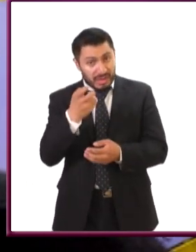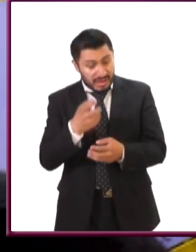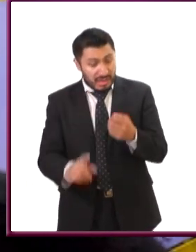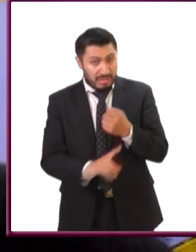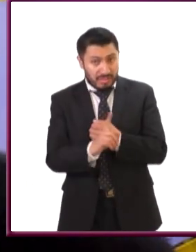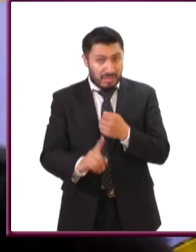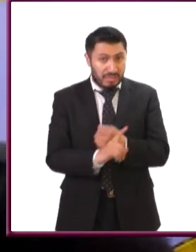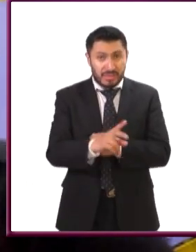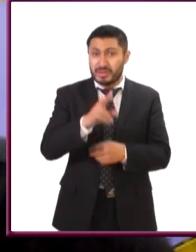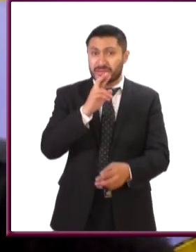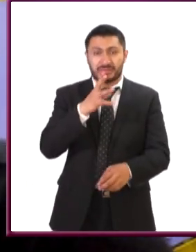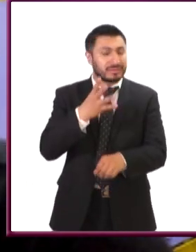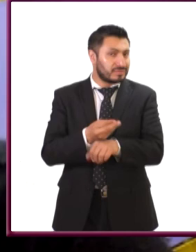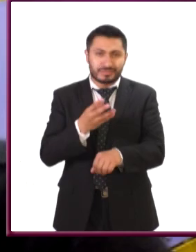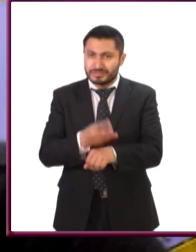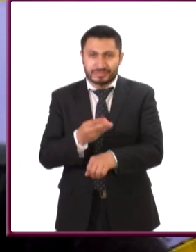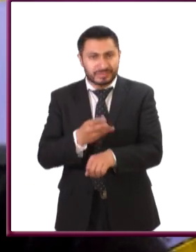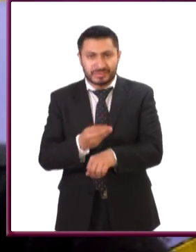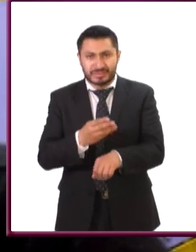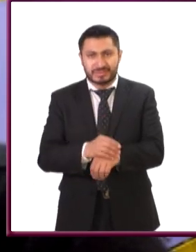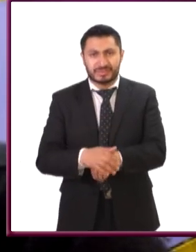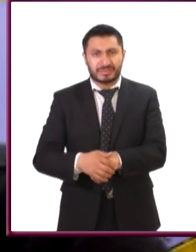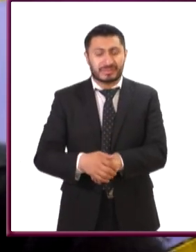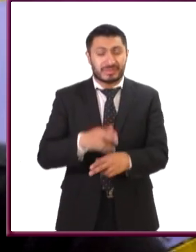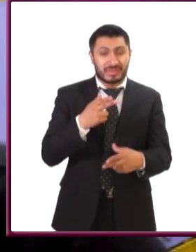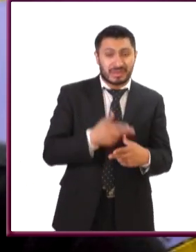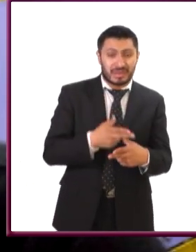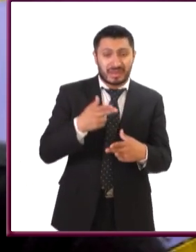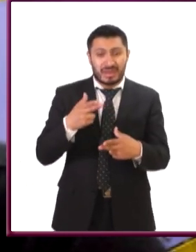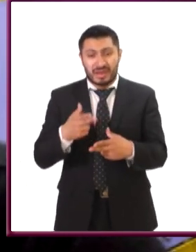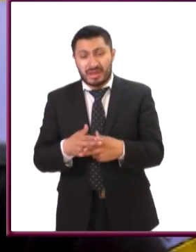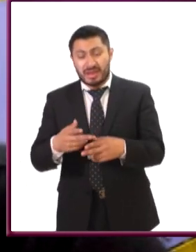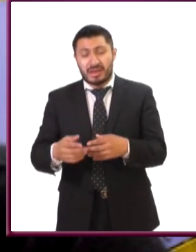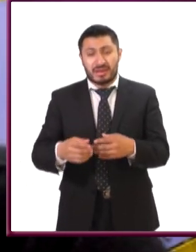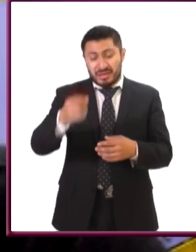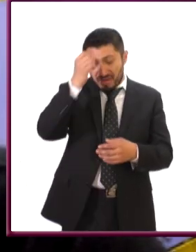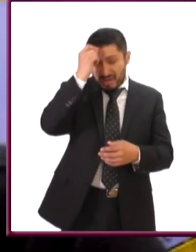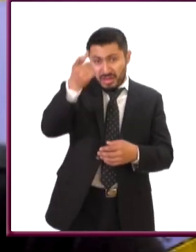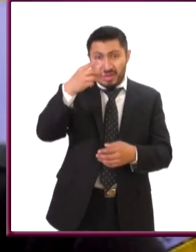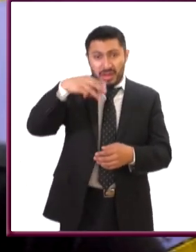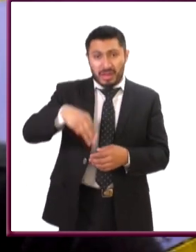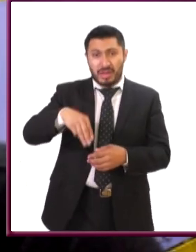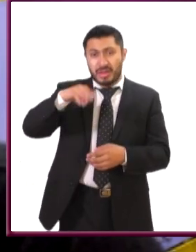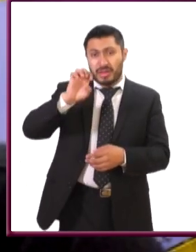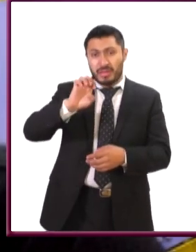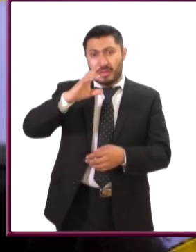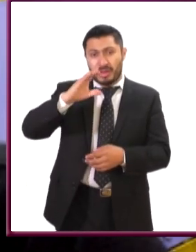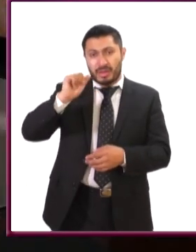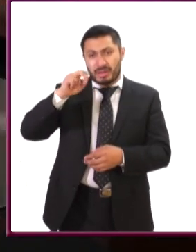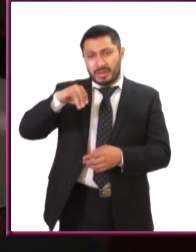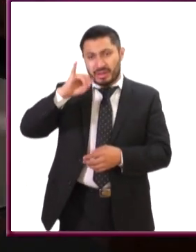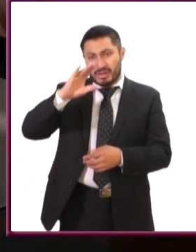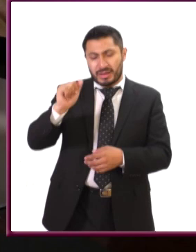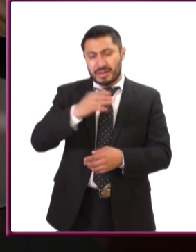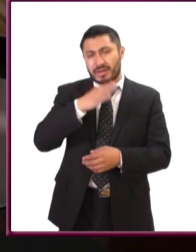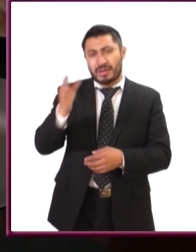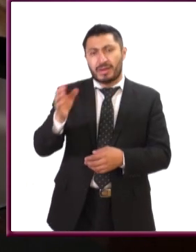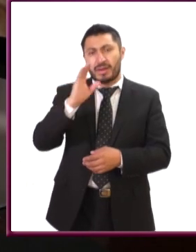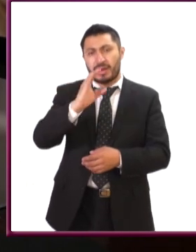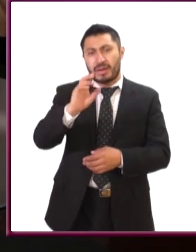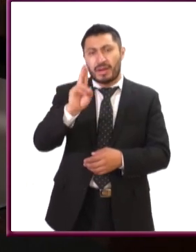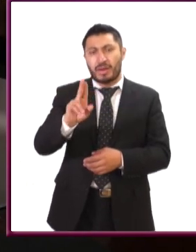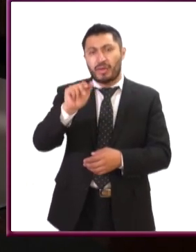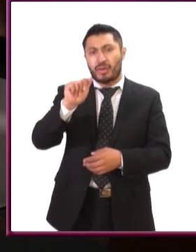manera. Ese es un problema que no se resolvió hasta que se inventó la mecánica cuántica, y con la